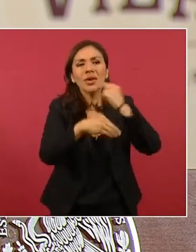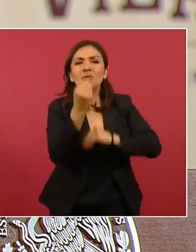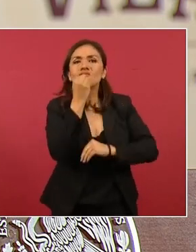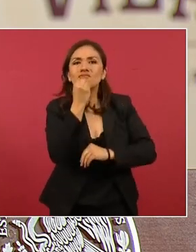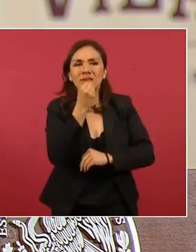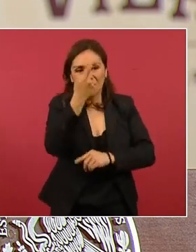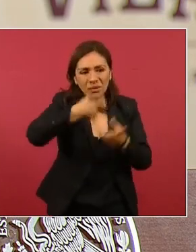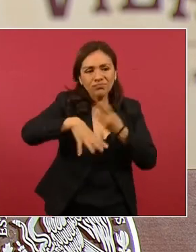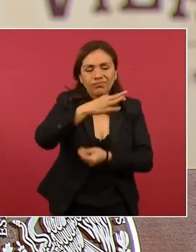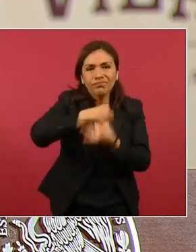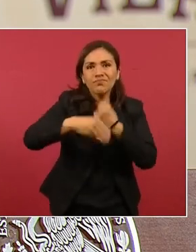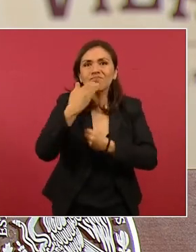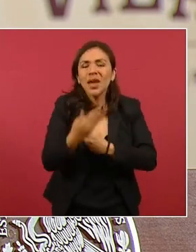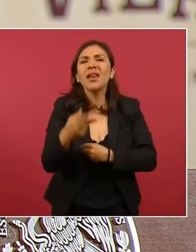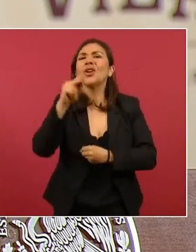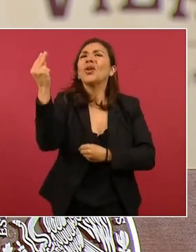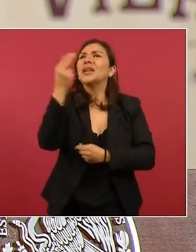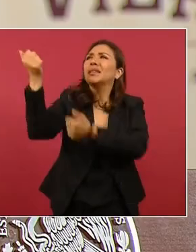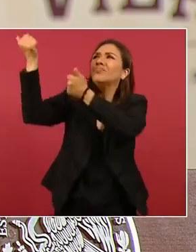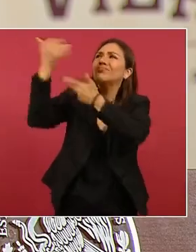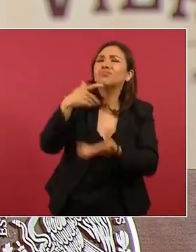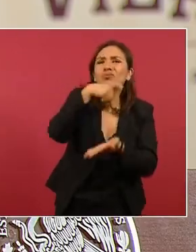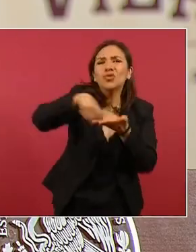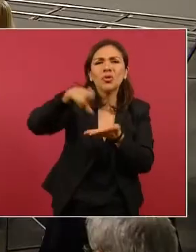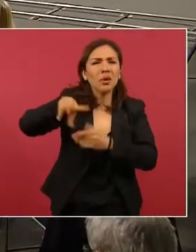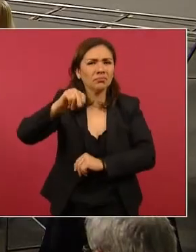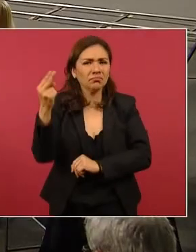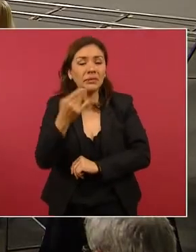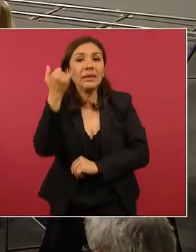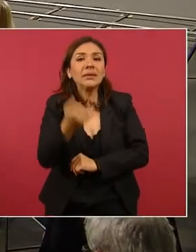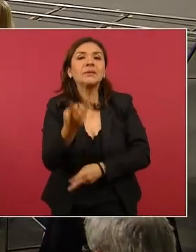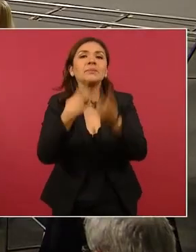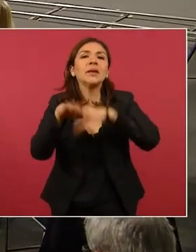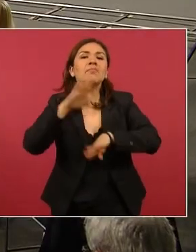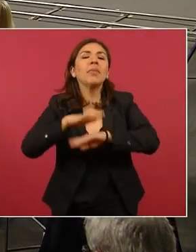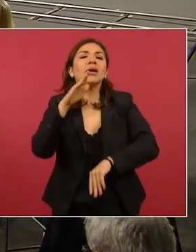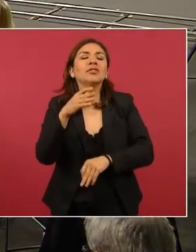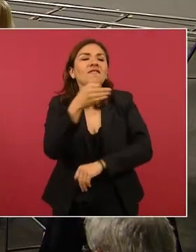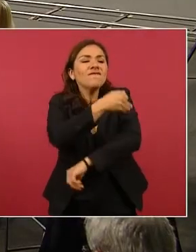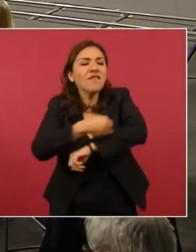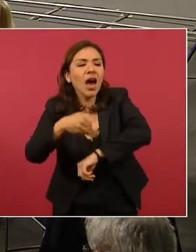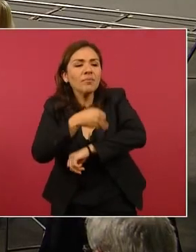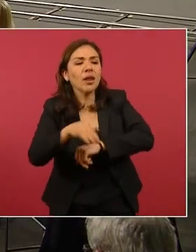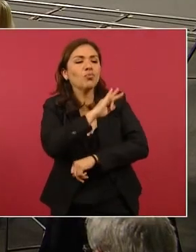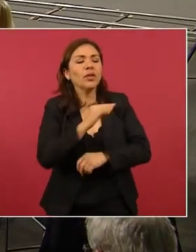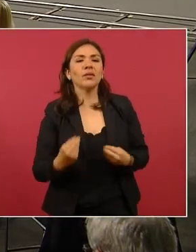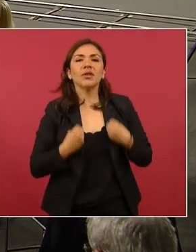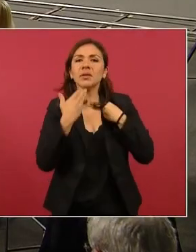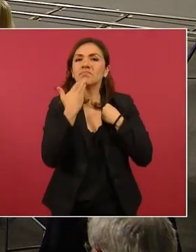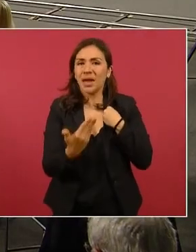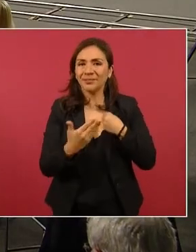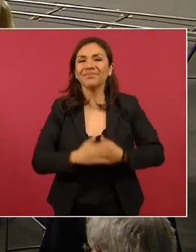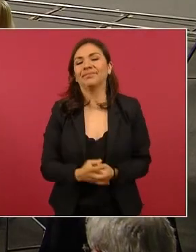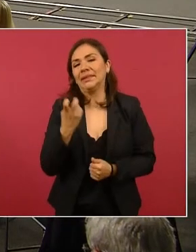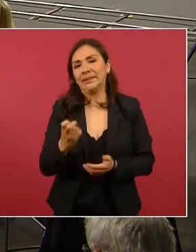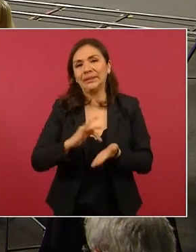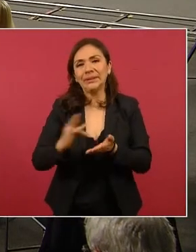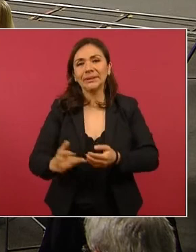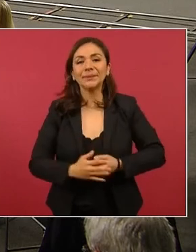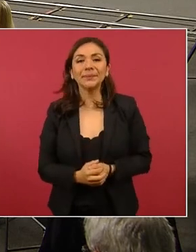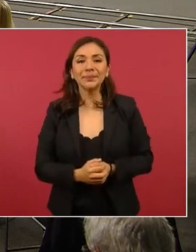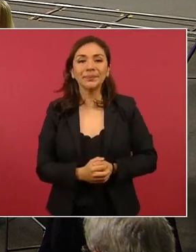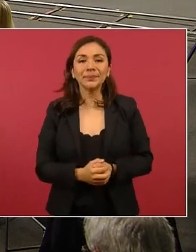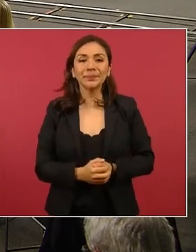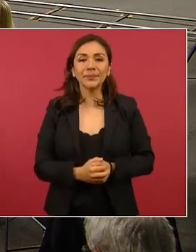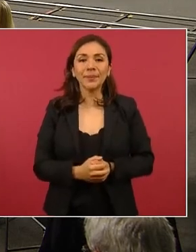alimentaria, disminuir la dependencia y mejorar el bienestar de las familias campesinas. Muchas gracias.